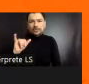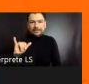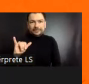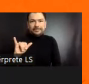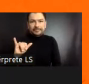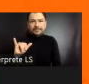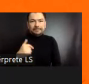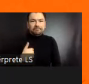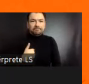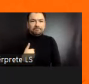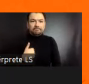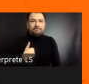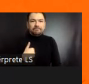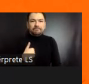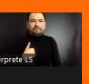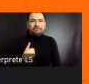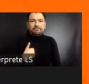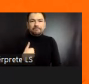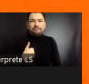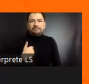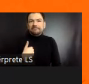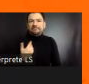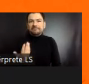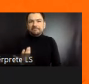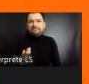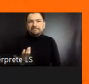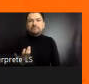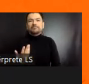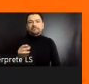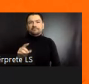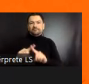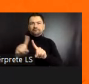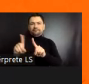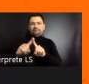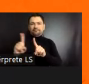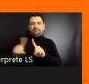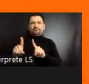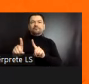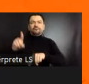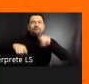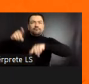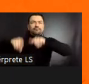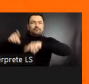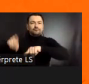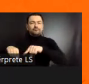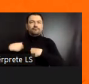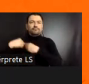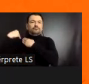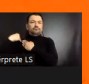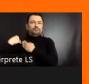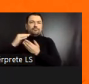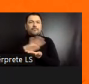de la respuesta multisectorial. Mi unidad está a cargo de la implementación de la